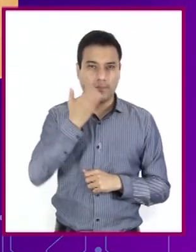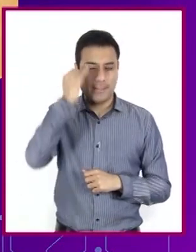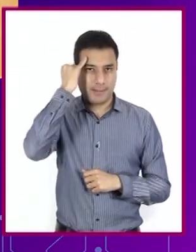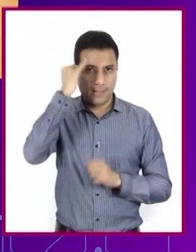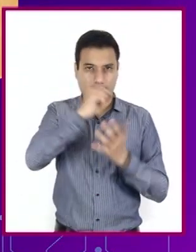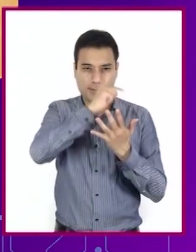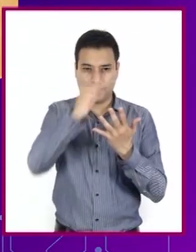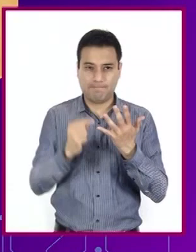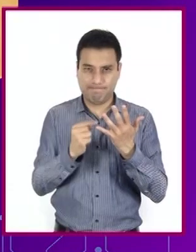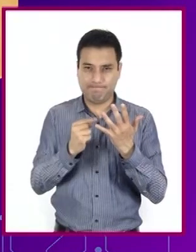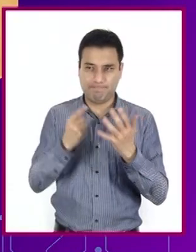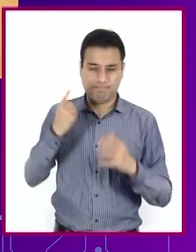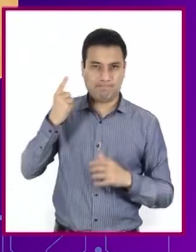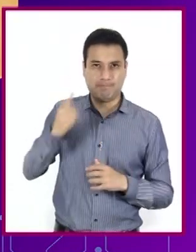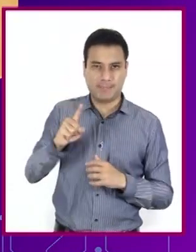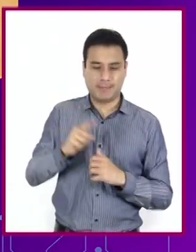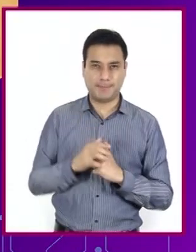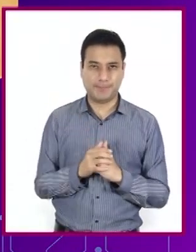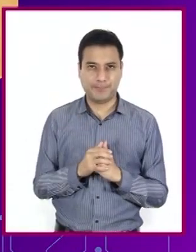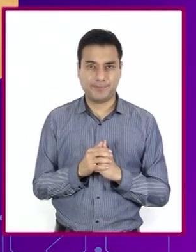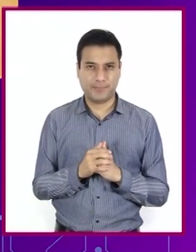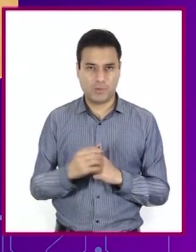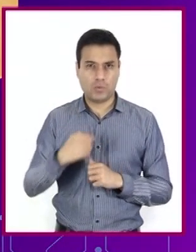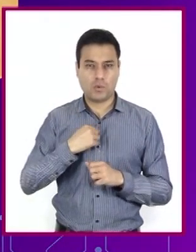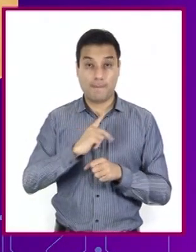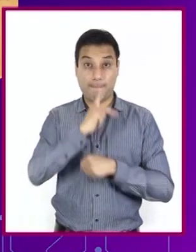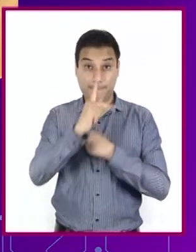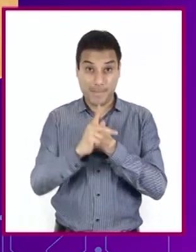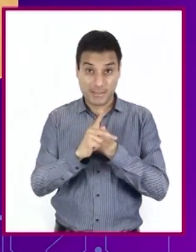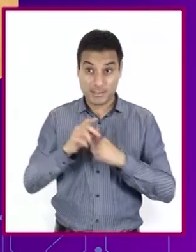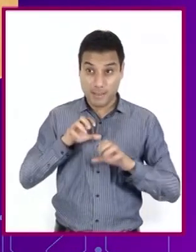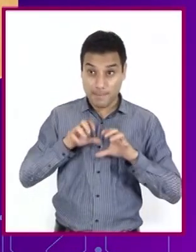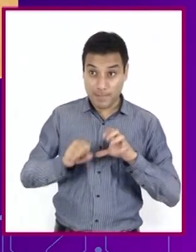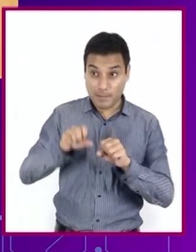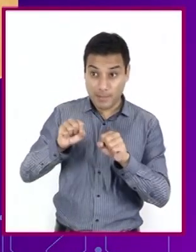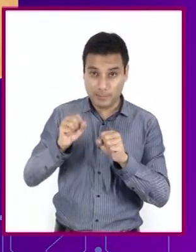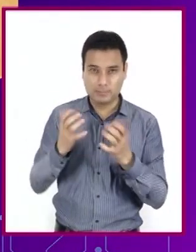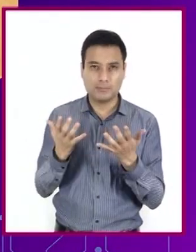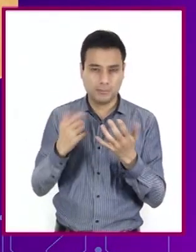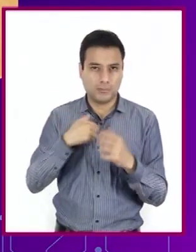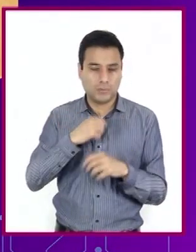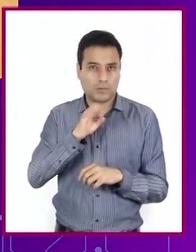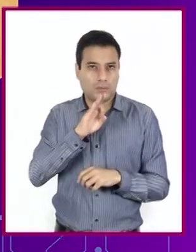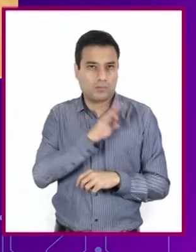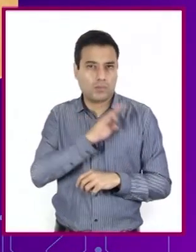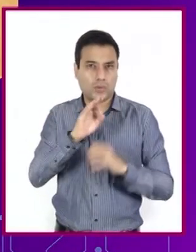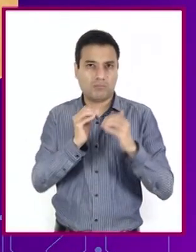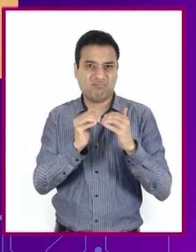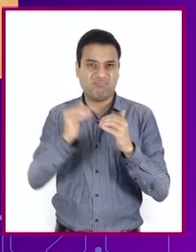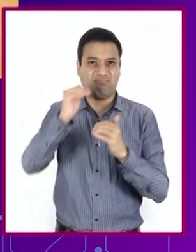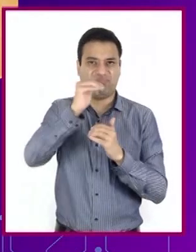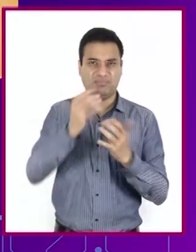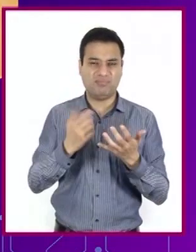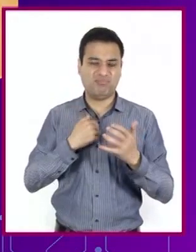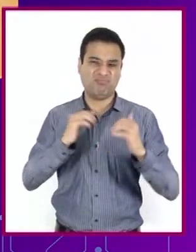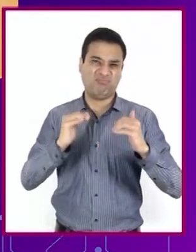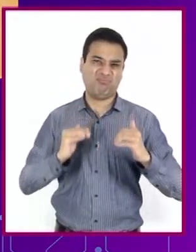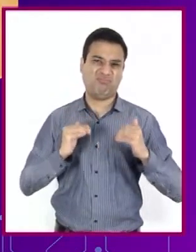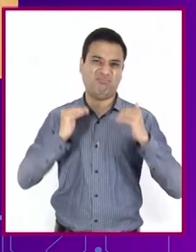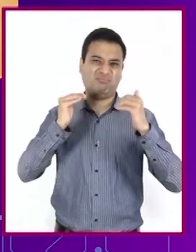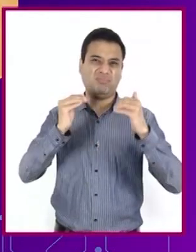y a sus leyes. Un pueblo que coloniza es un pueblo que pone los cimientos de su grandeza y de su supremacía